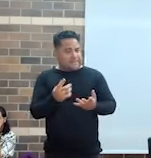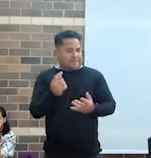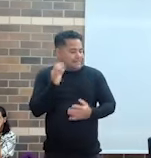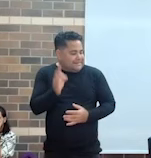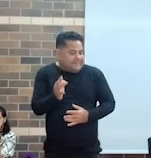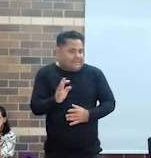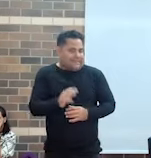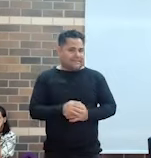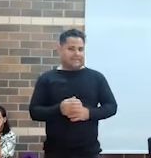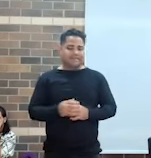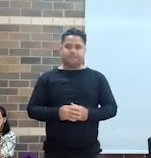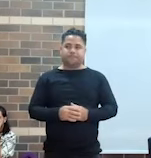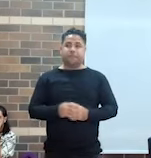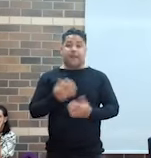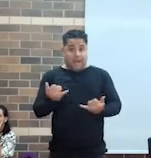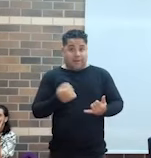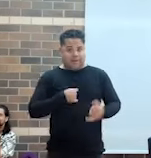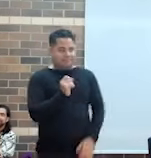pregunta.